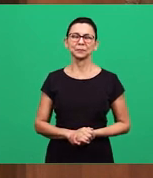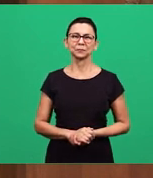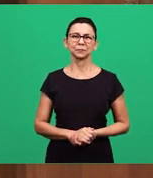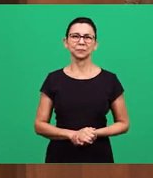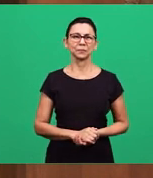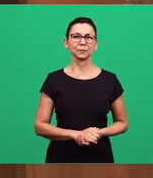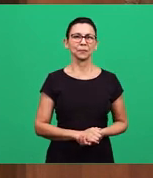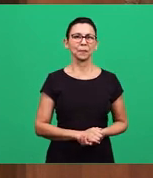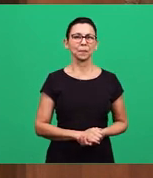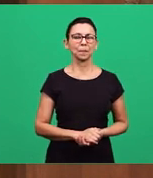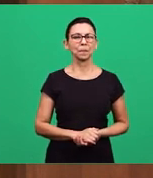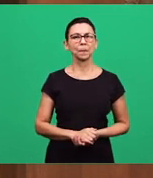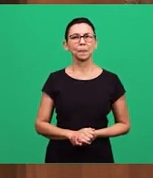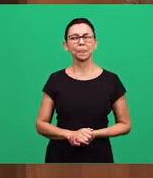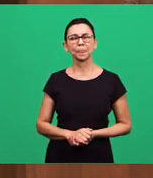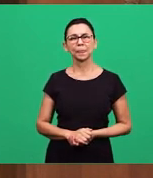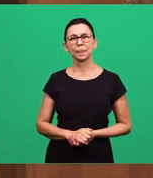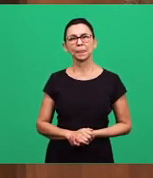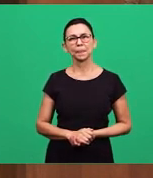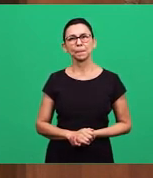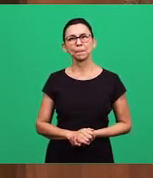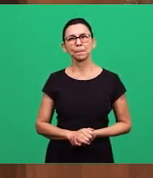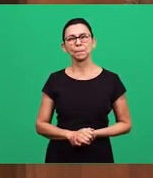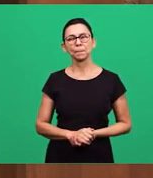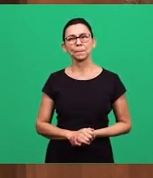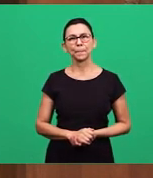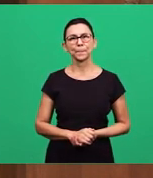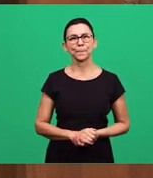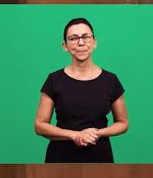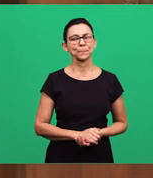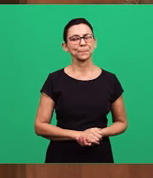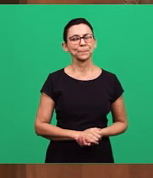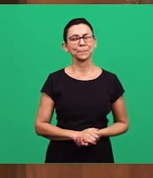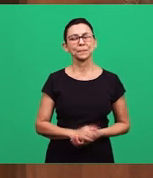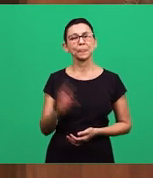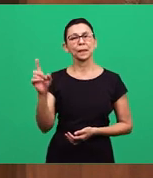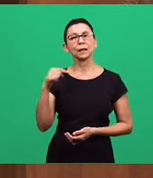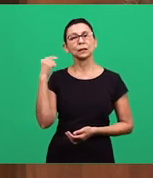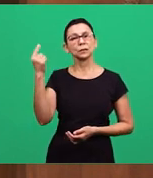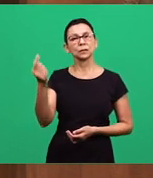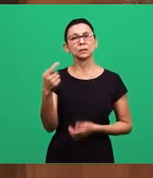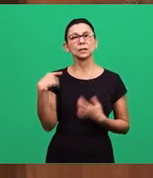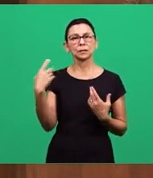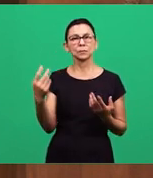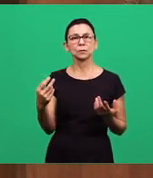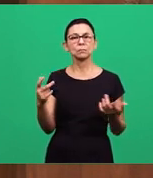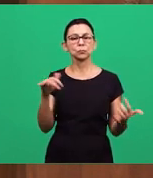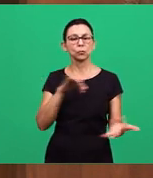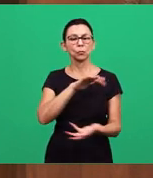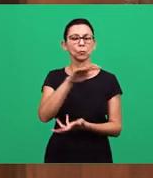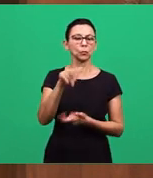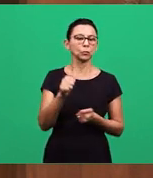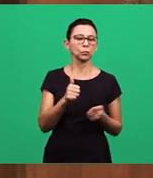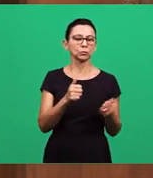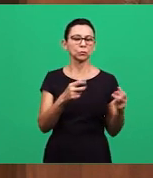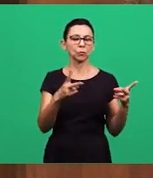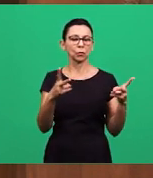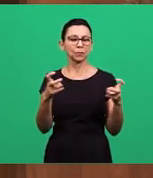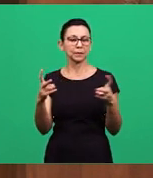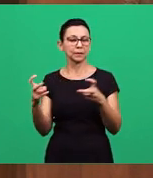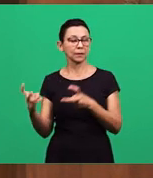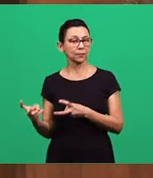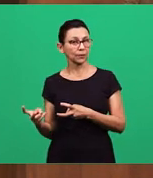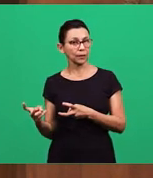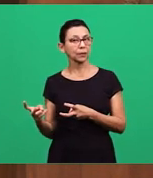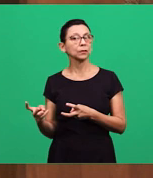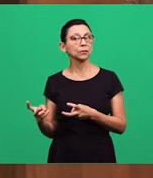nos lleva para ver aquello que hemos visto, aquello que hemos contemplado y aquello que la